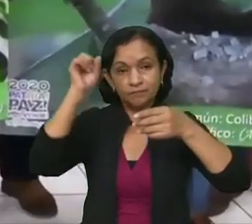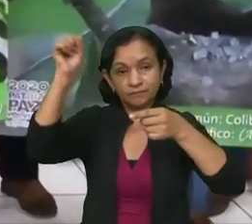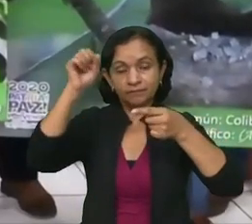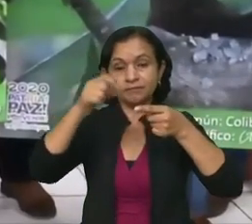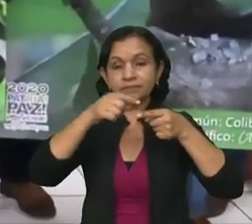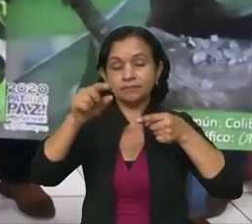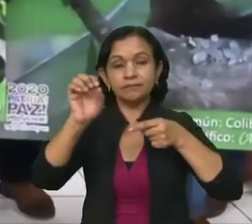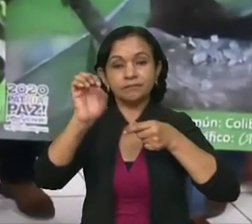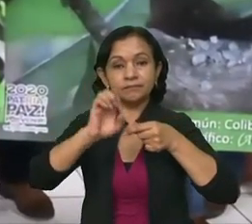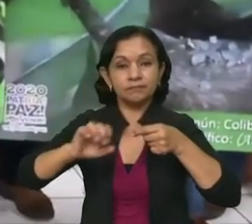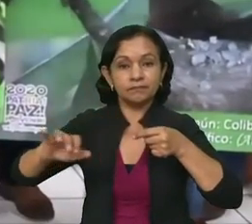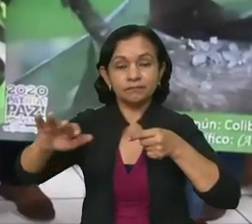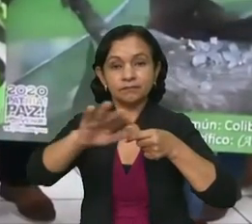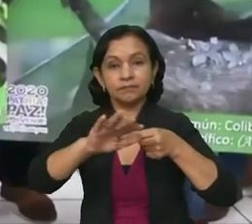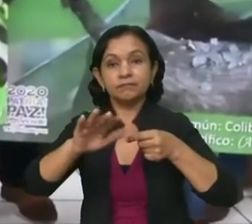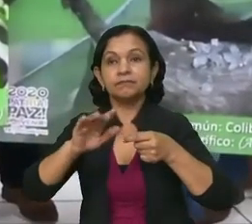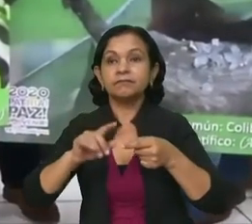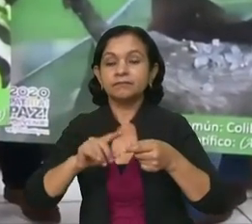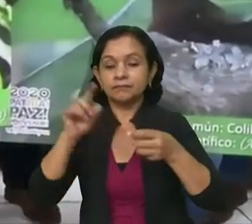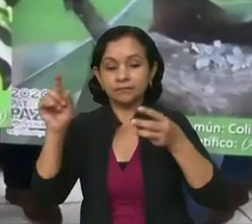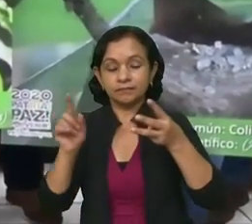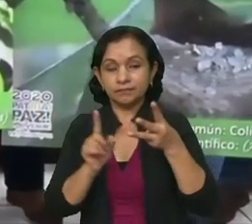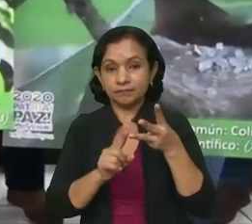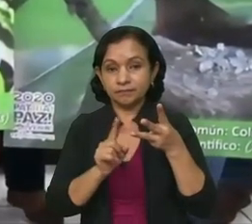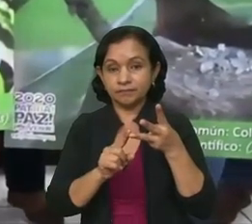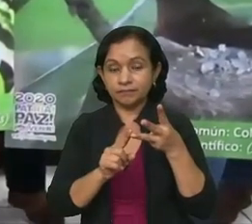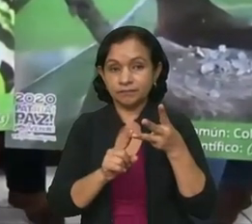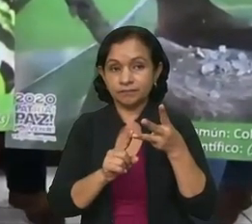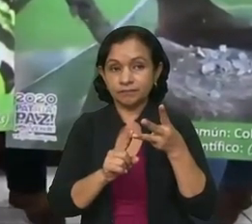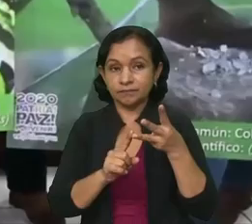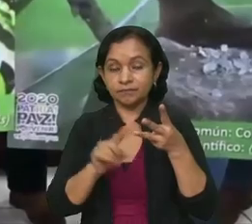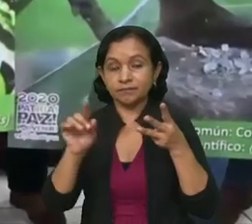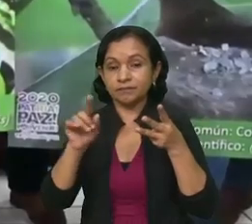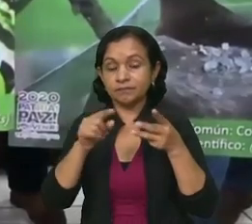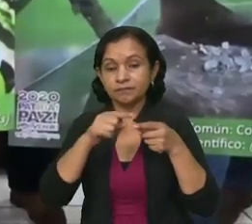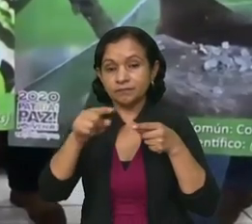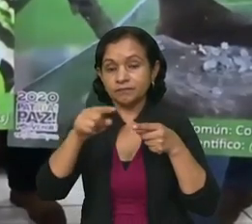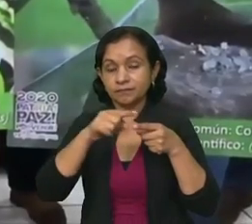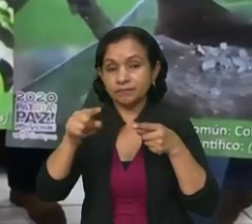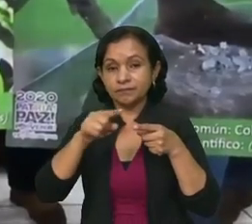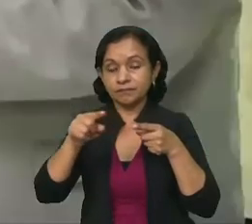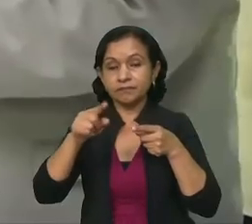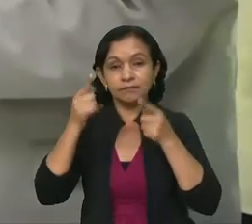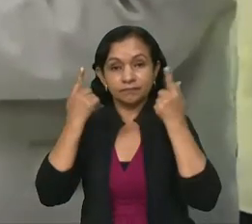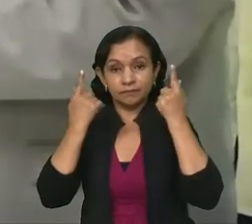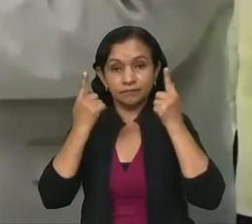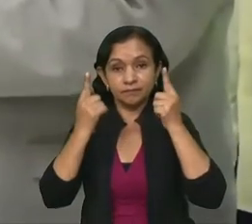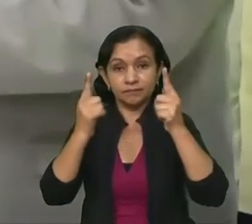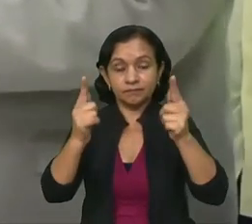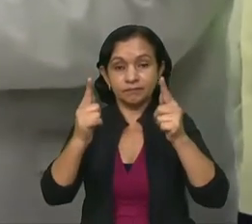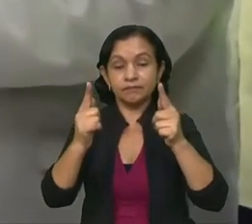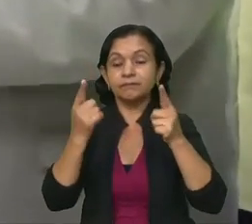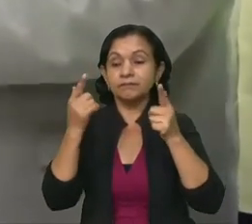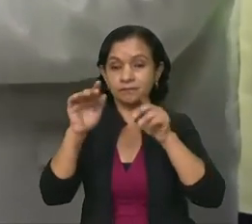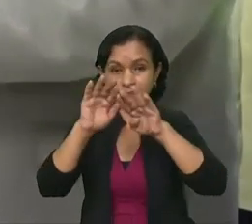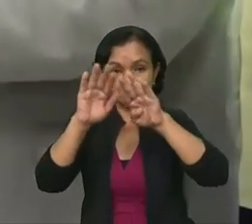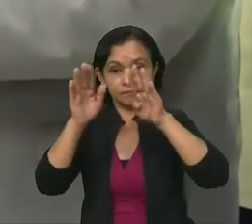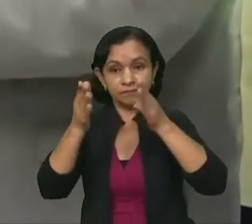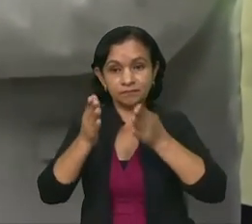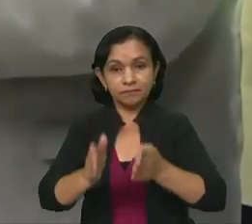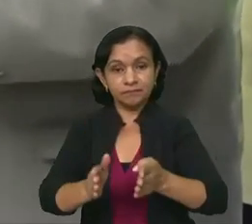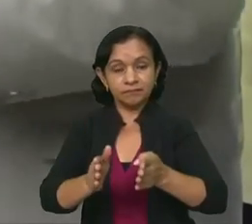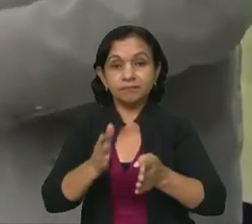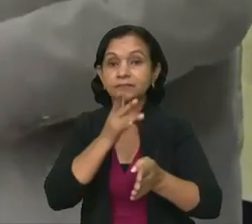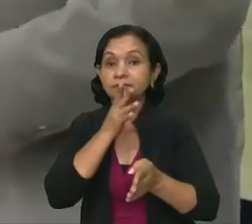municipio de Estelí y el tercer lugar del municipio de Chinandega, en el departamento de Chinandega. En